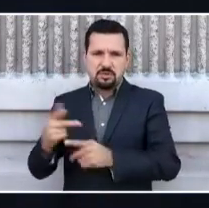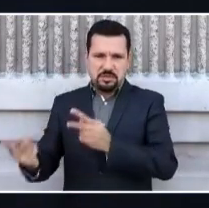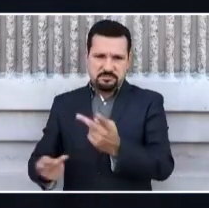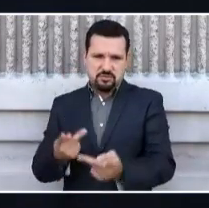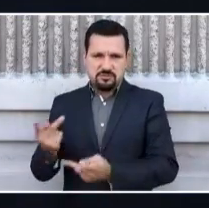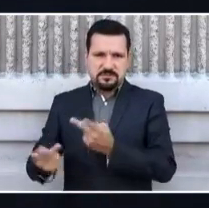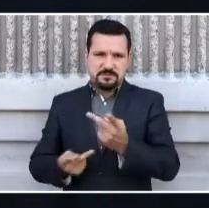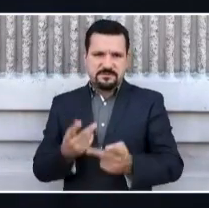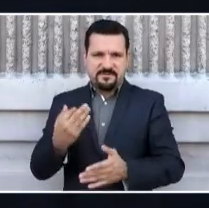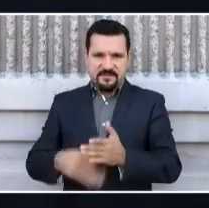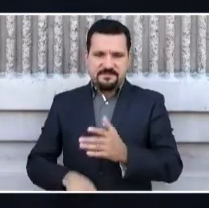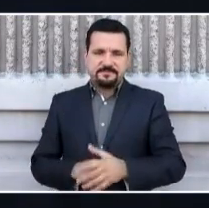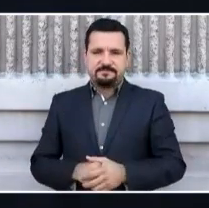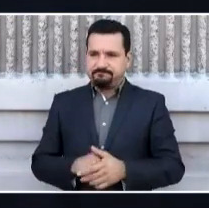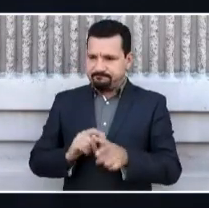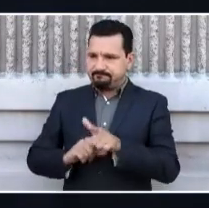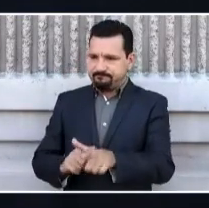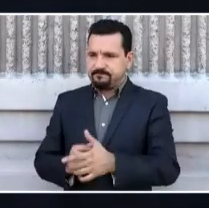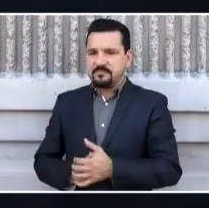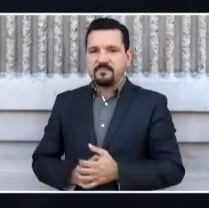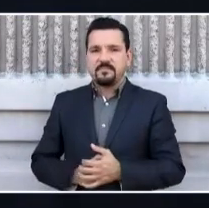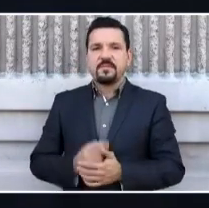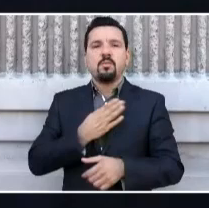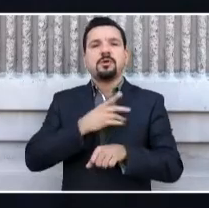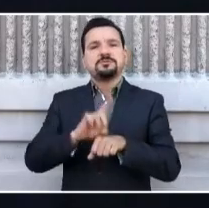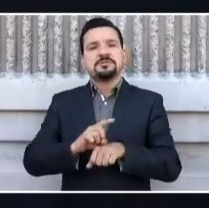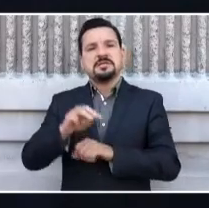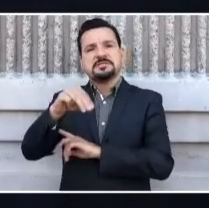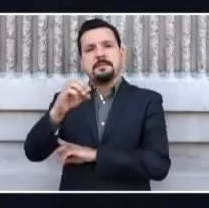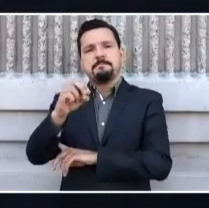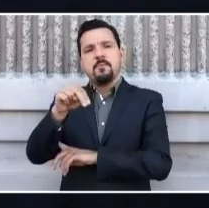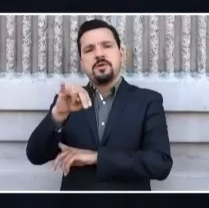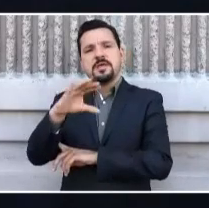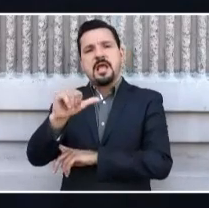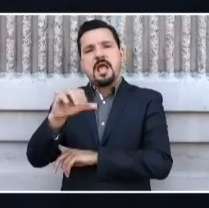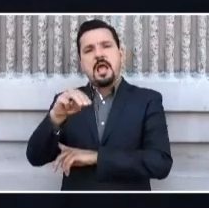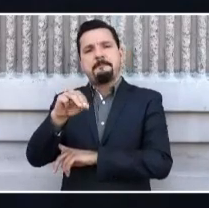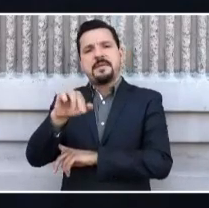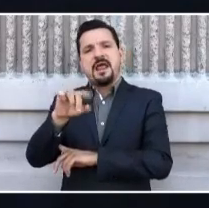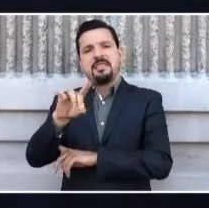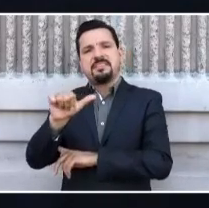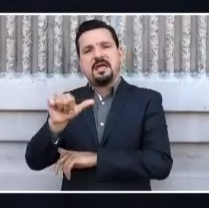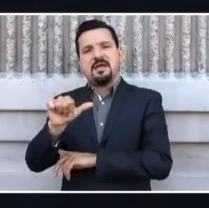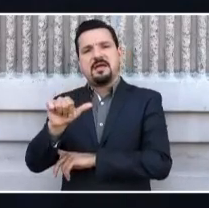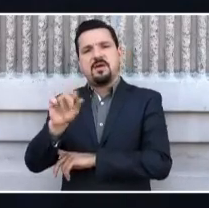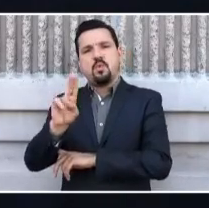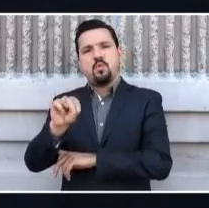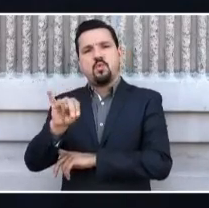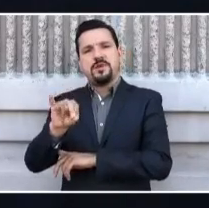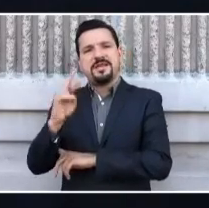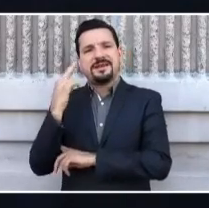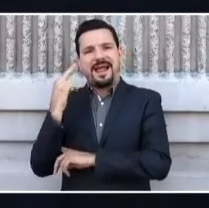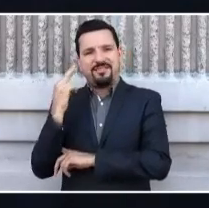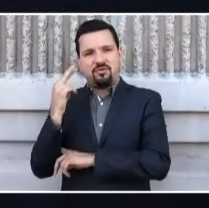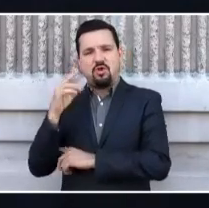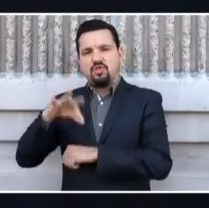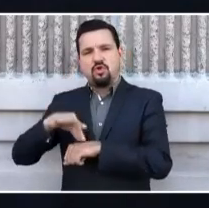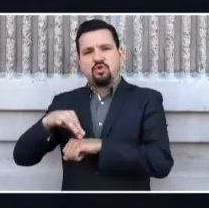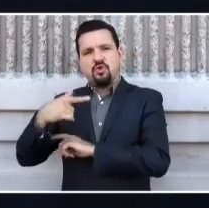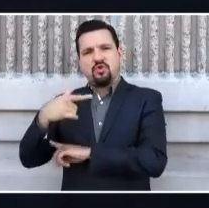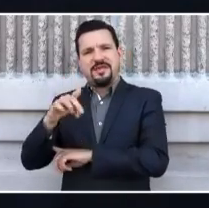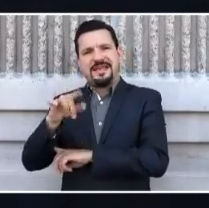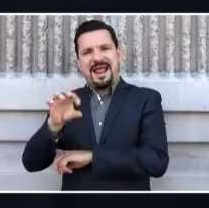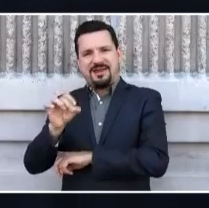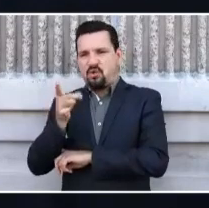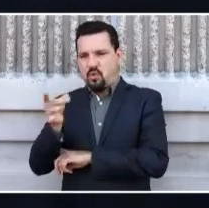¿Okay? Adelante. Buenos días, Mónica Miranda de Uniradio para el doctor Gerardo Álvarez. Ahorita que mencionaba, doctor,